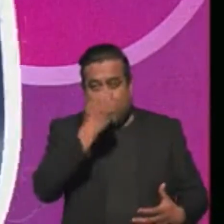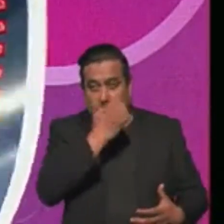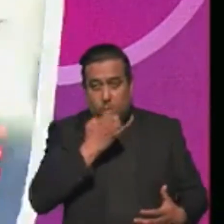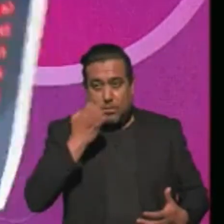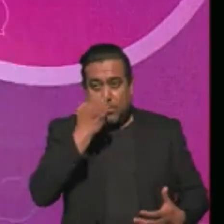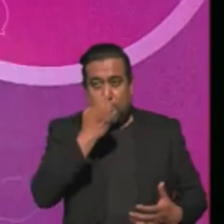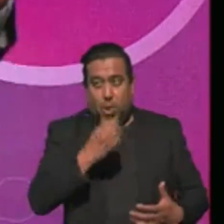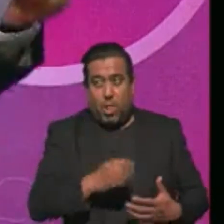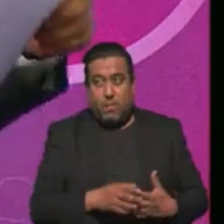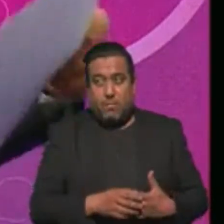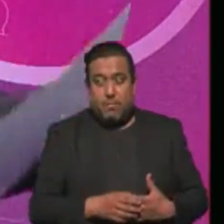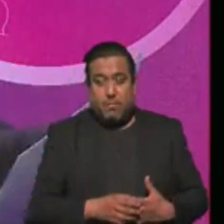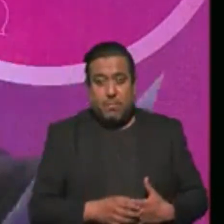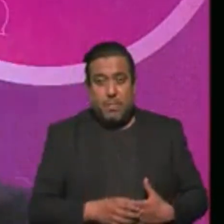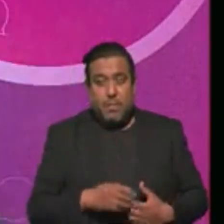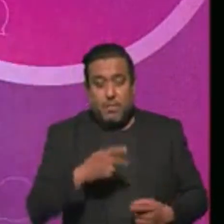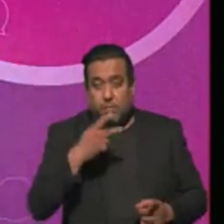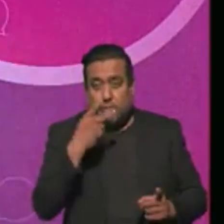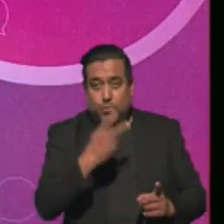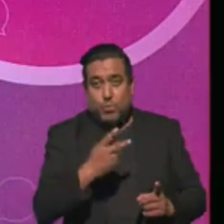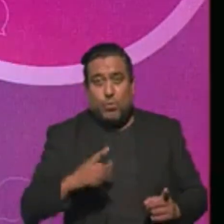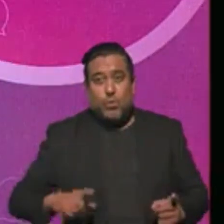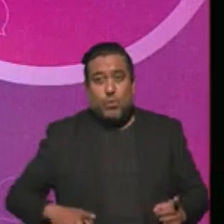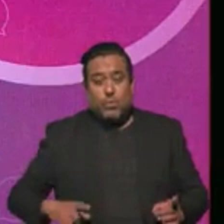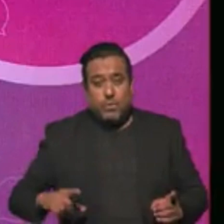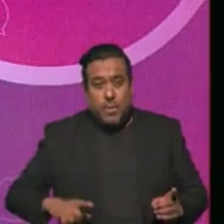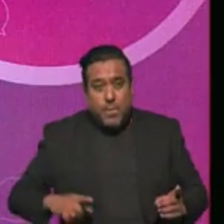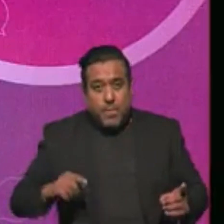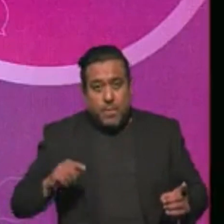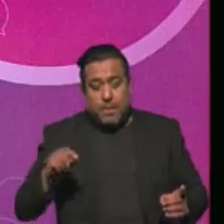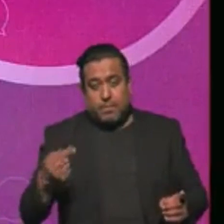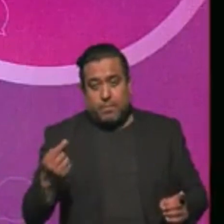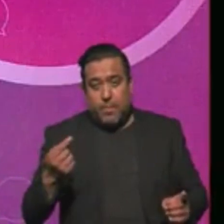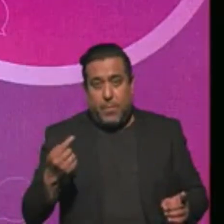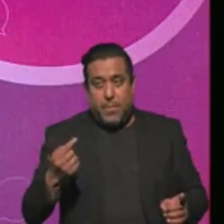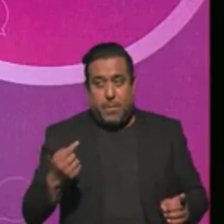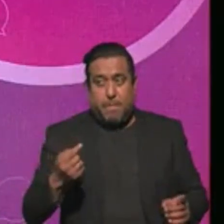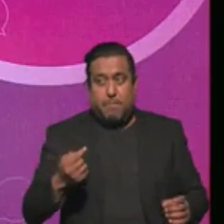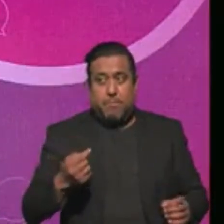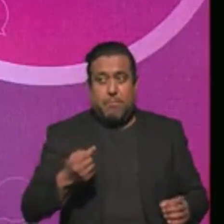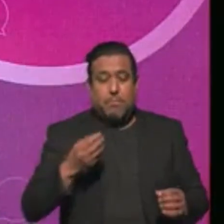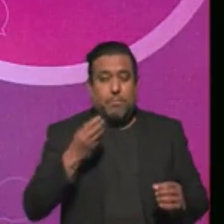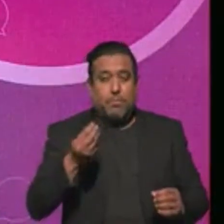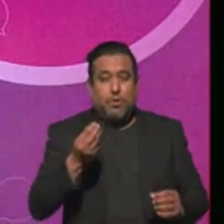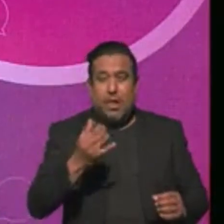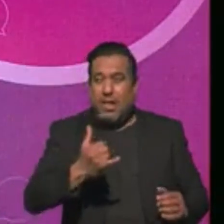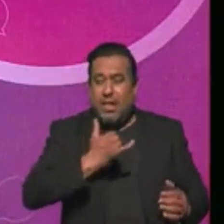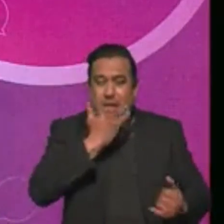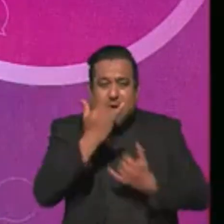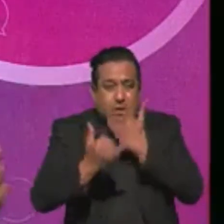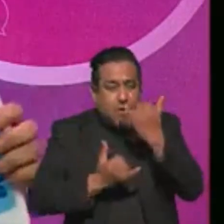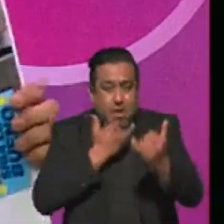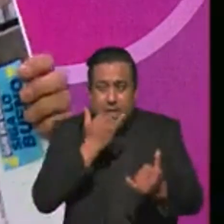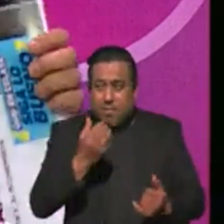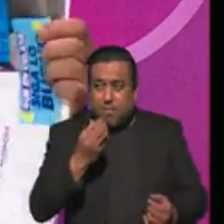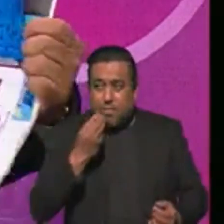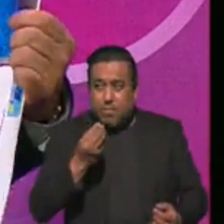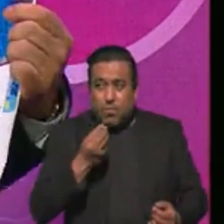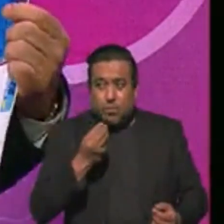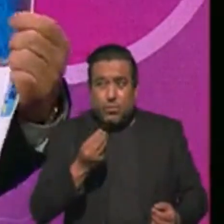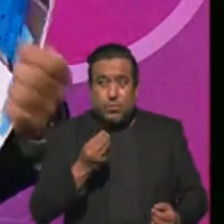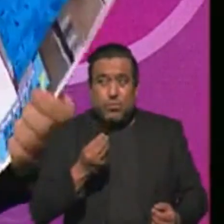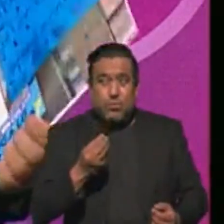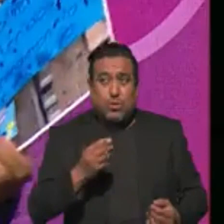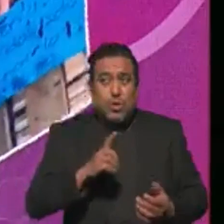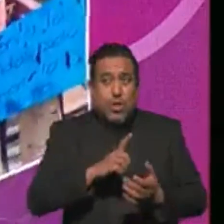evaluados es un gobierno aparte que comete atrocidades que viola